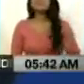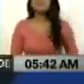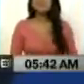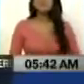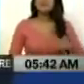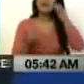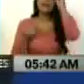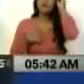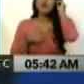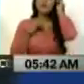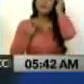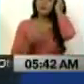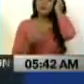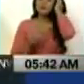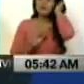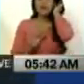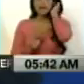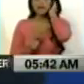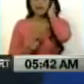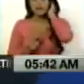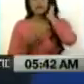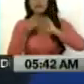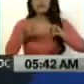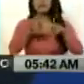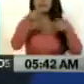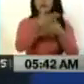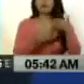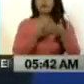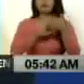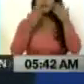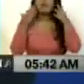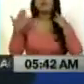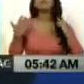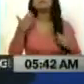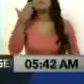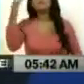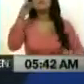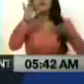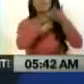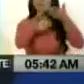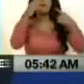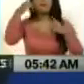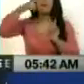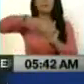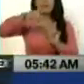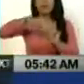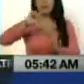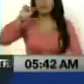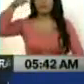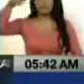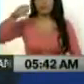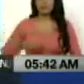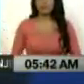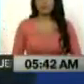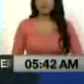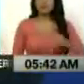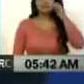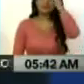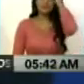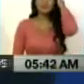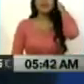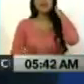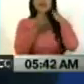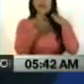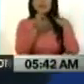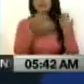Con revisión de los titulares de los diferentes portales web, y lo hacemos como siempre apoyándonos, muchachos, en Venezolana de Televisión. Información en materia comunicacional